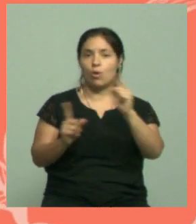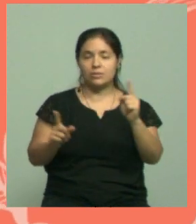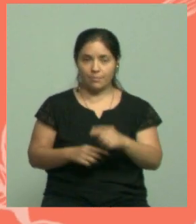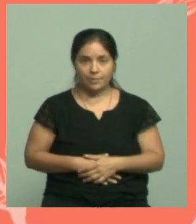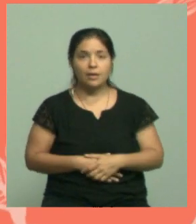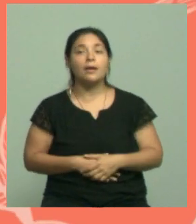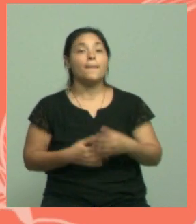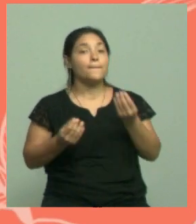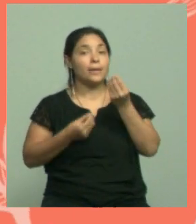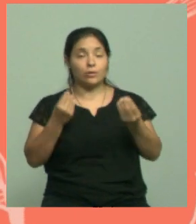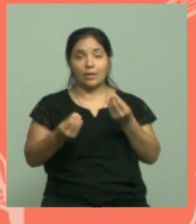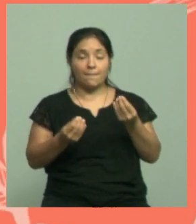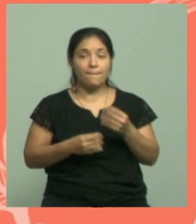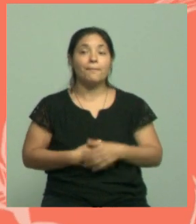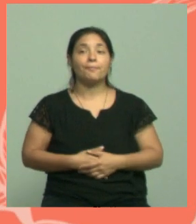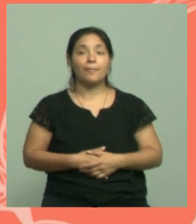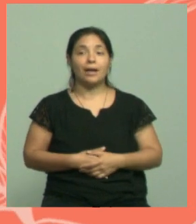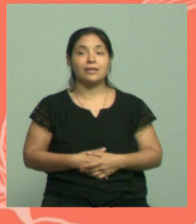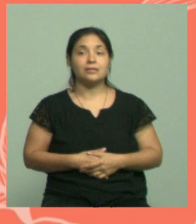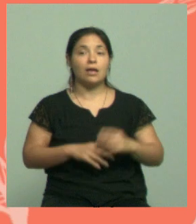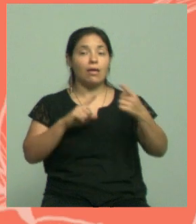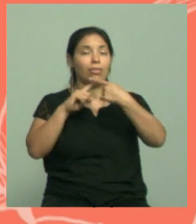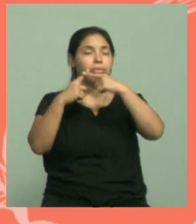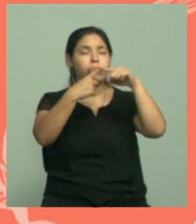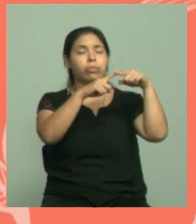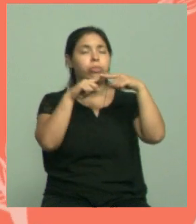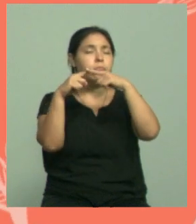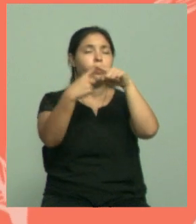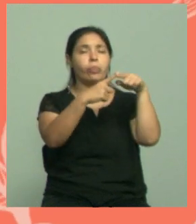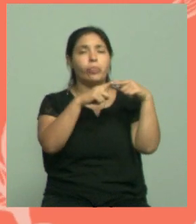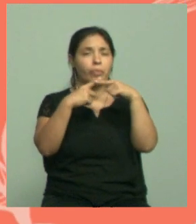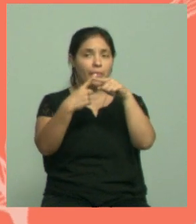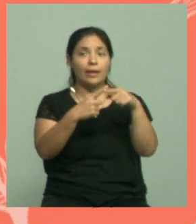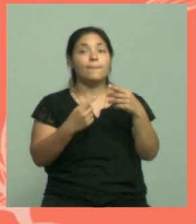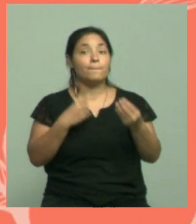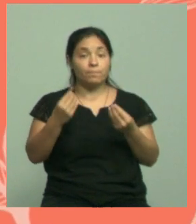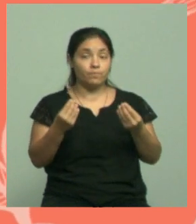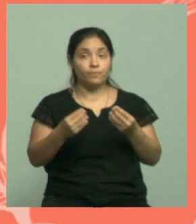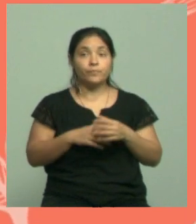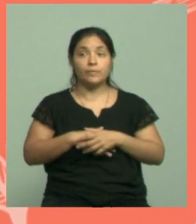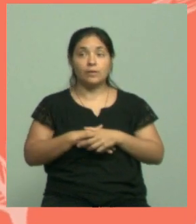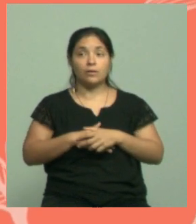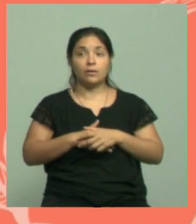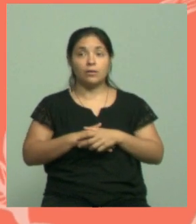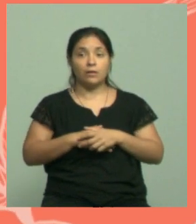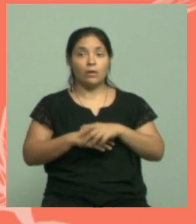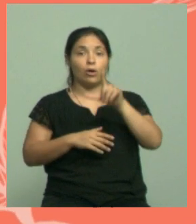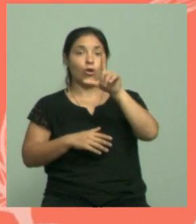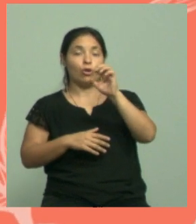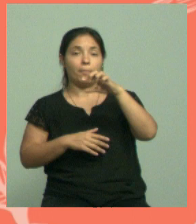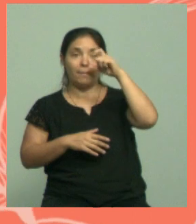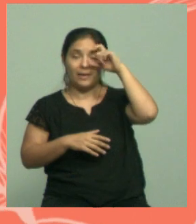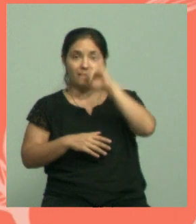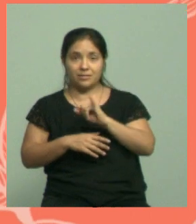particularmente la aceleración en las disputas se comenzaron a dar cuando López Obrador declaró